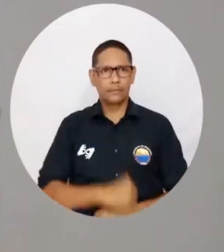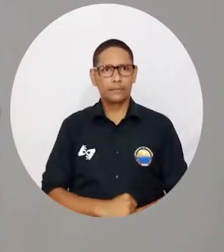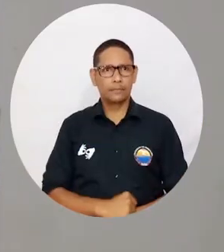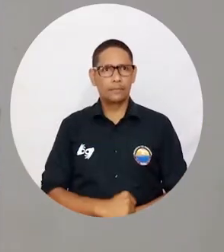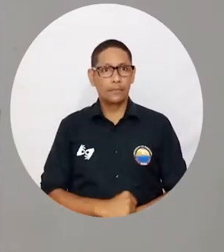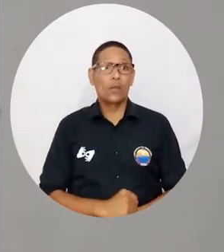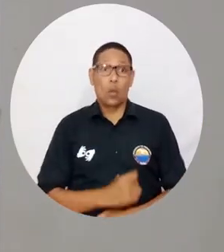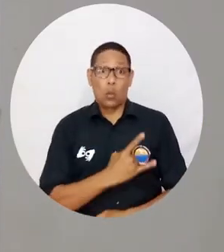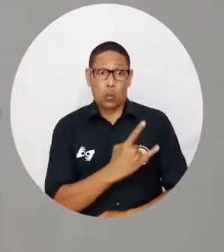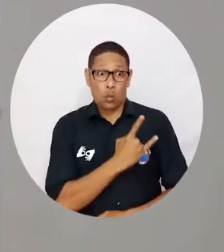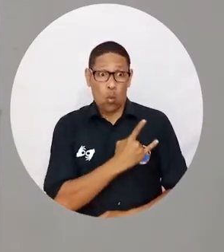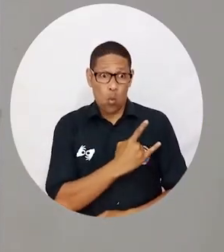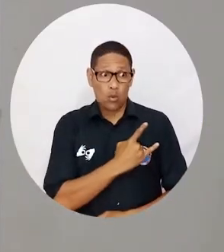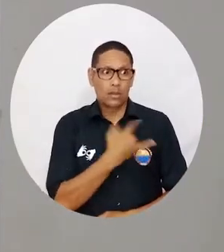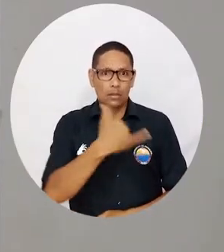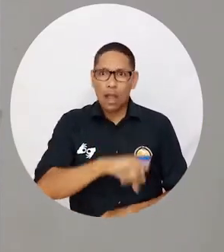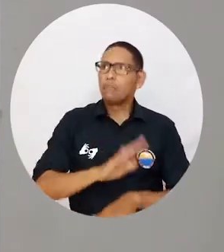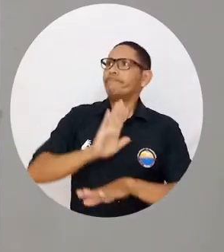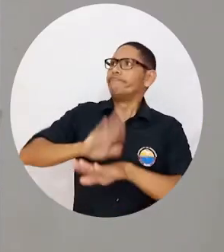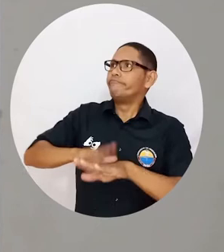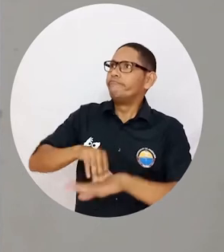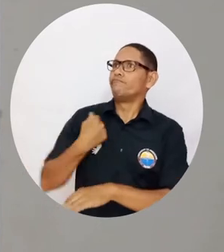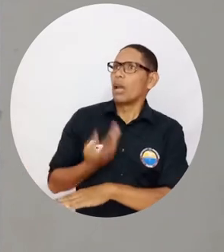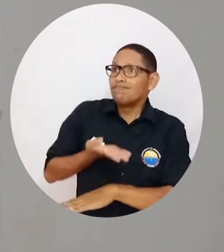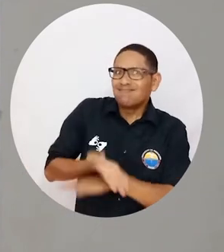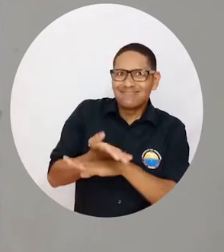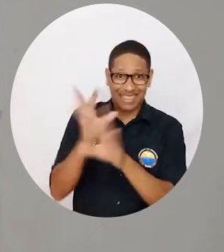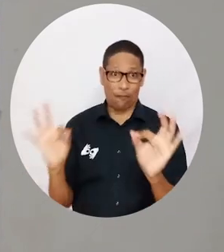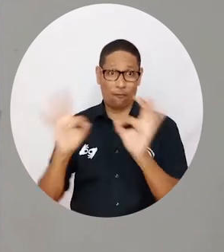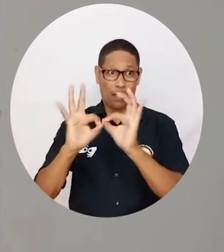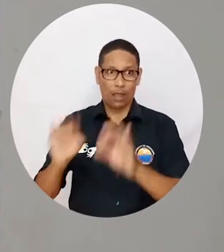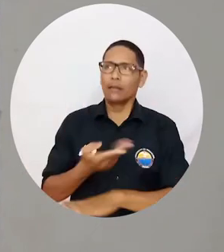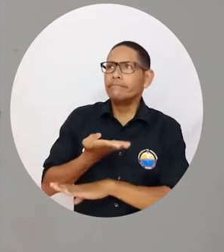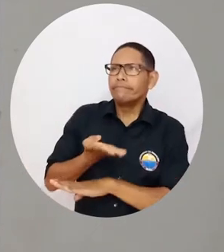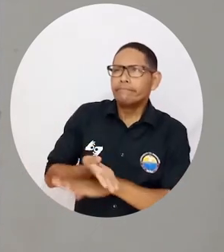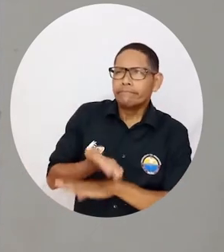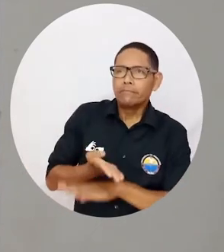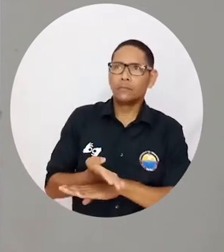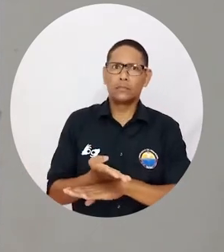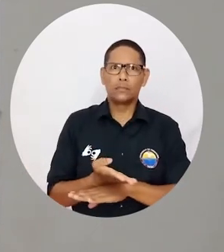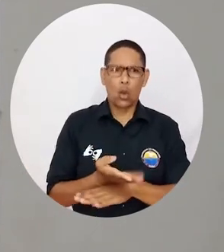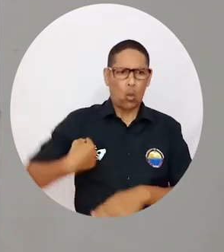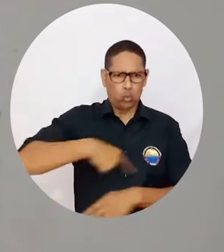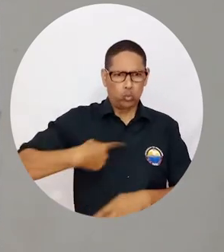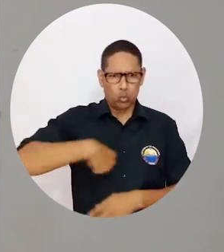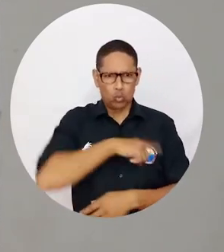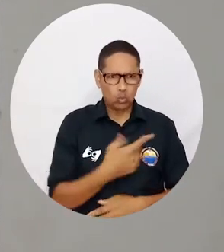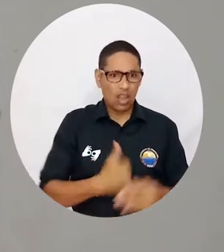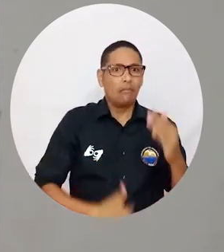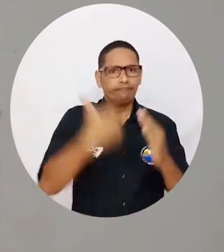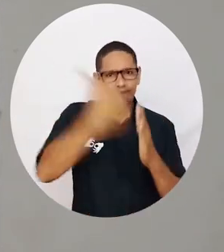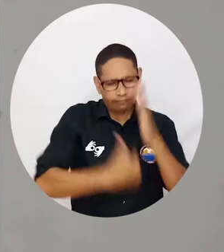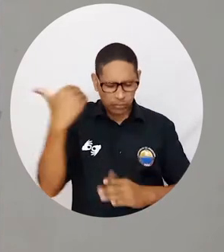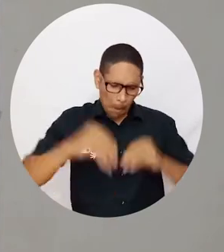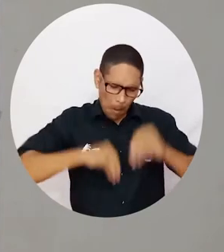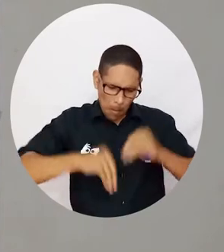universidad eleva una petición a la Defensoría del Pueblo después de que nosotros realizamos un oficio de